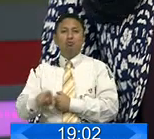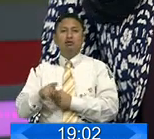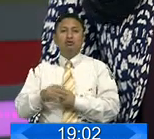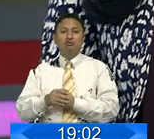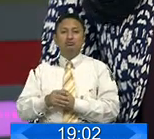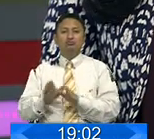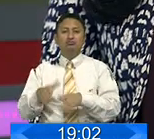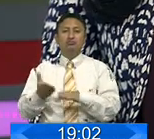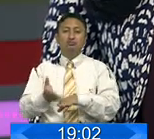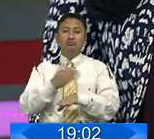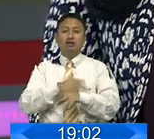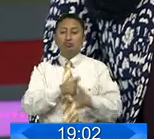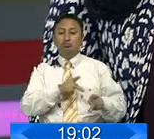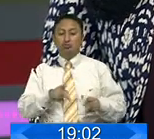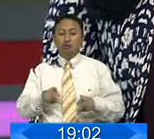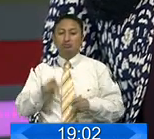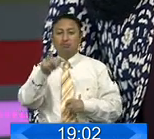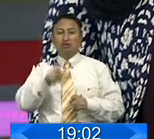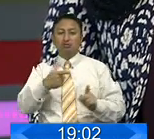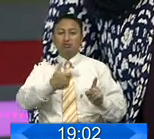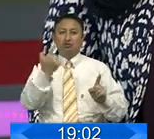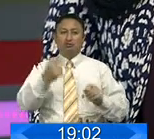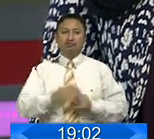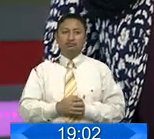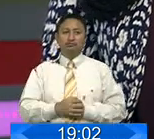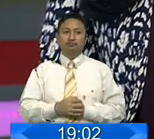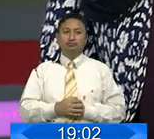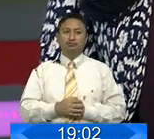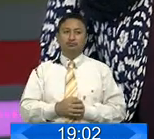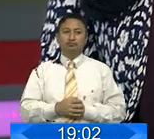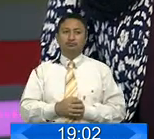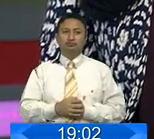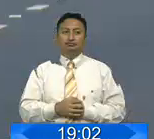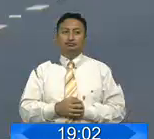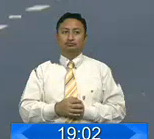cómo planificaron quitarle la vida al jurisconsulto.